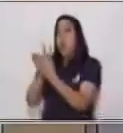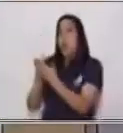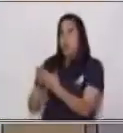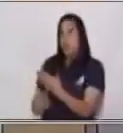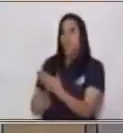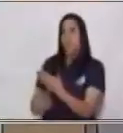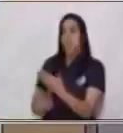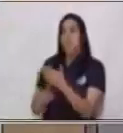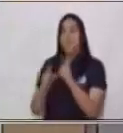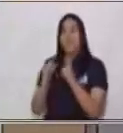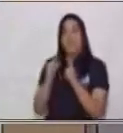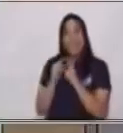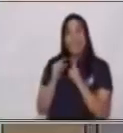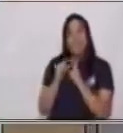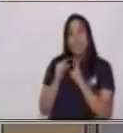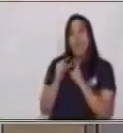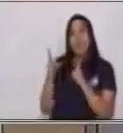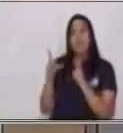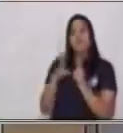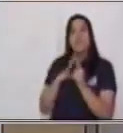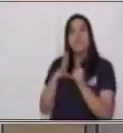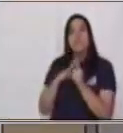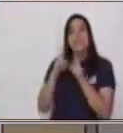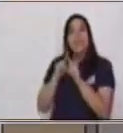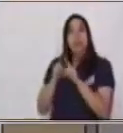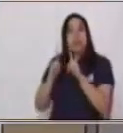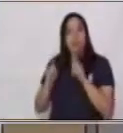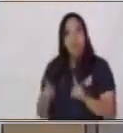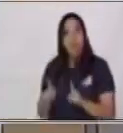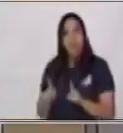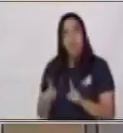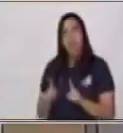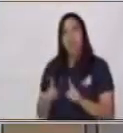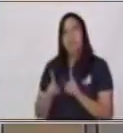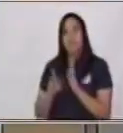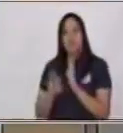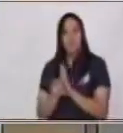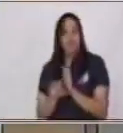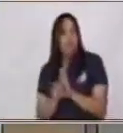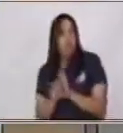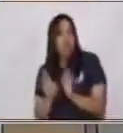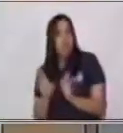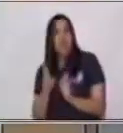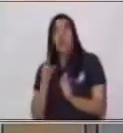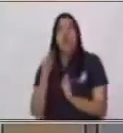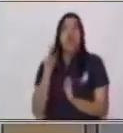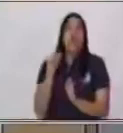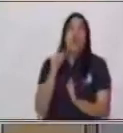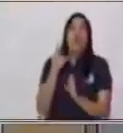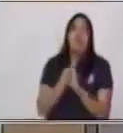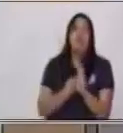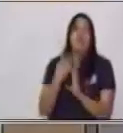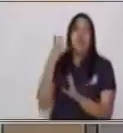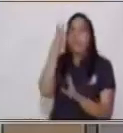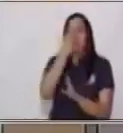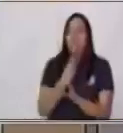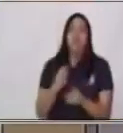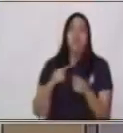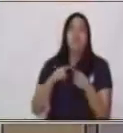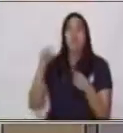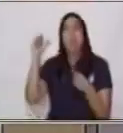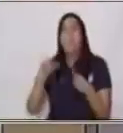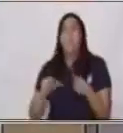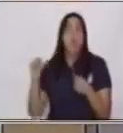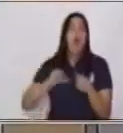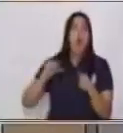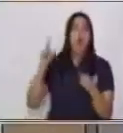estas palabras tienen que ser objetivas, por eso es que vamos a evitar utilizar bonito, malo, aburrido,